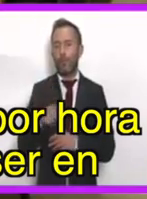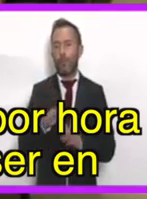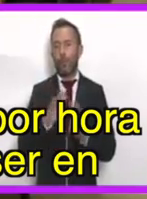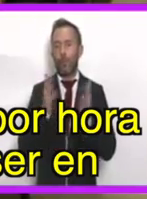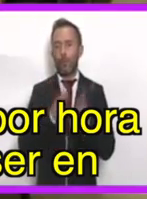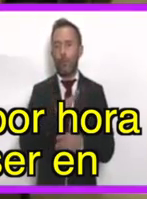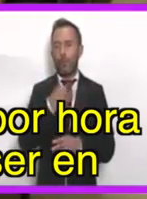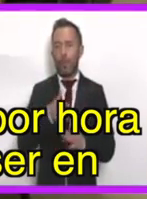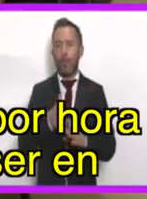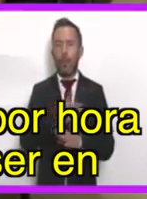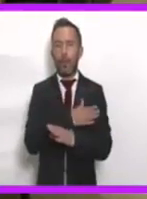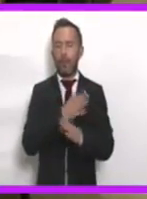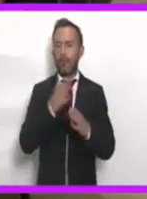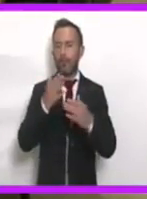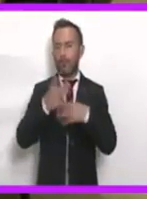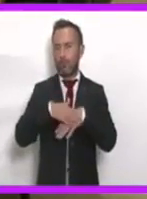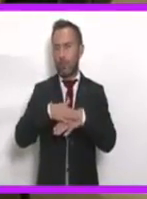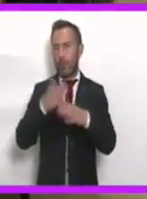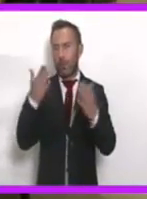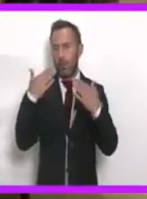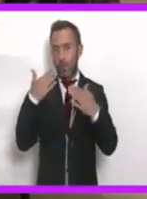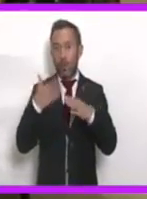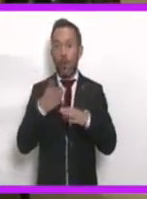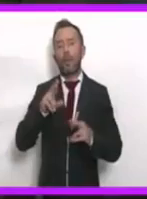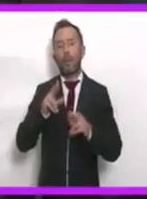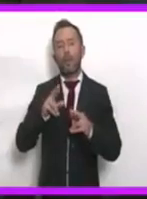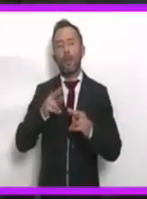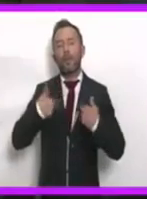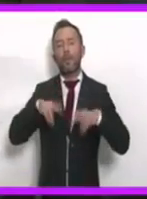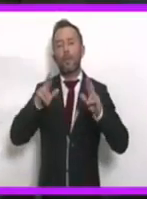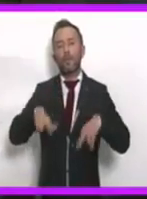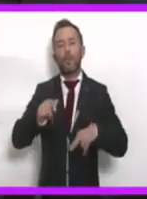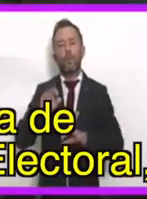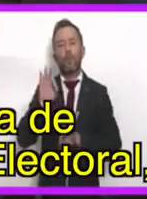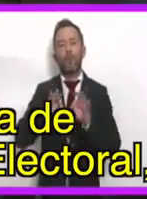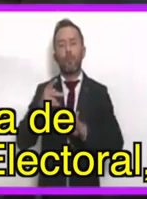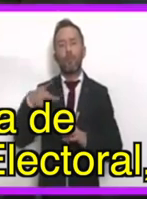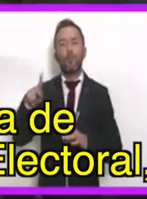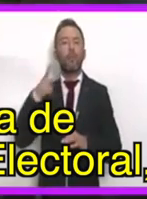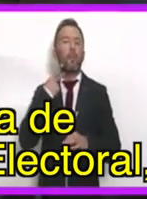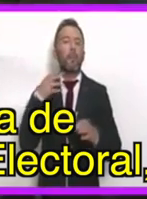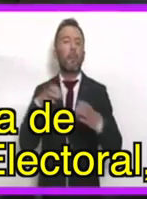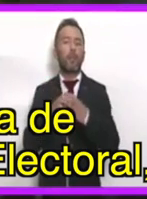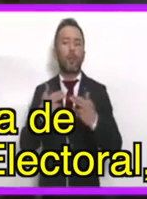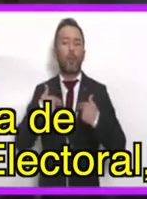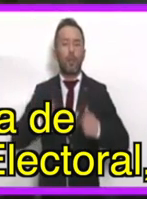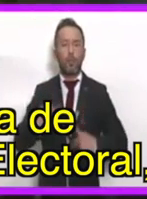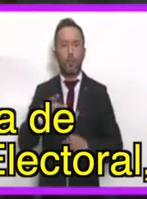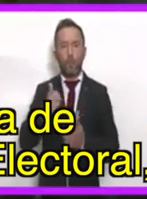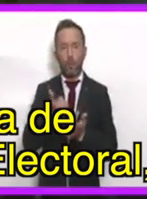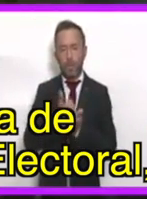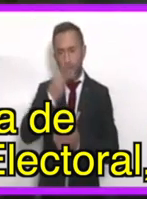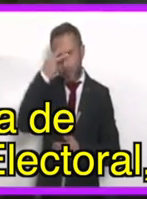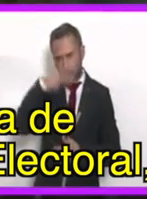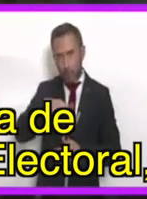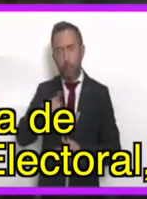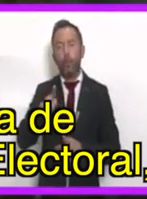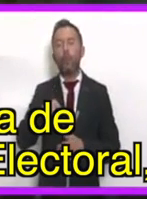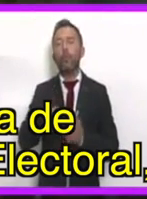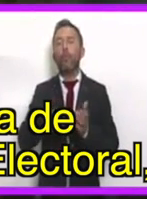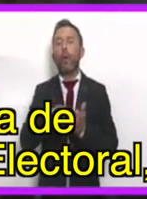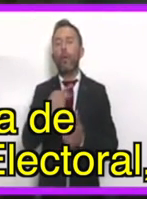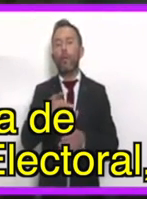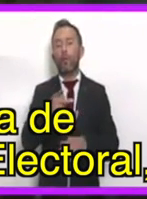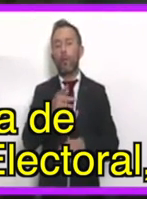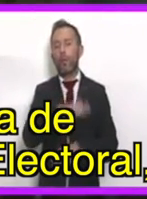intervalos de hasta 20 minutos es decir 3 por hora como mínimo agregó que será su secretaria ejecutiva quien haga de conocimiento de estas